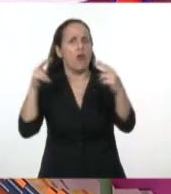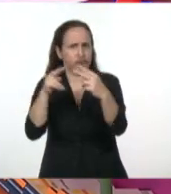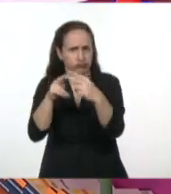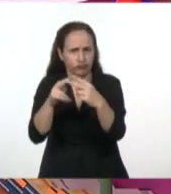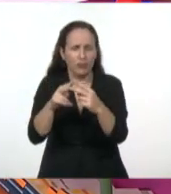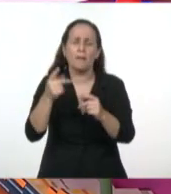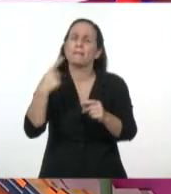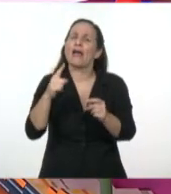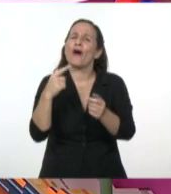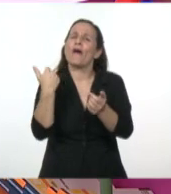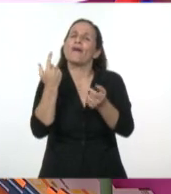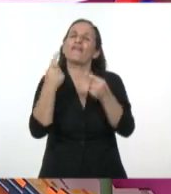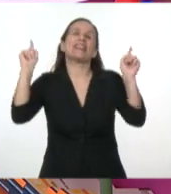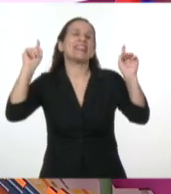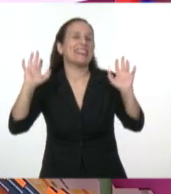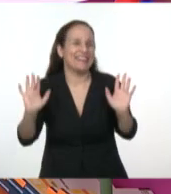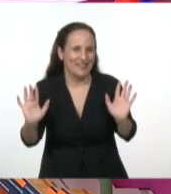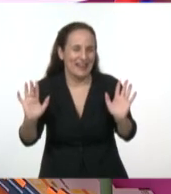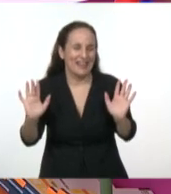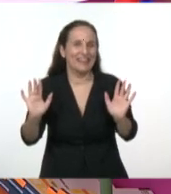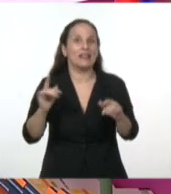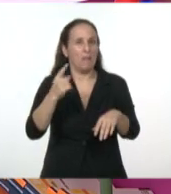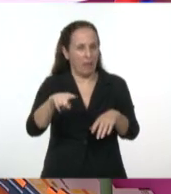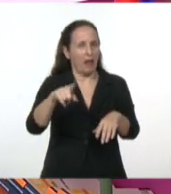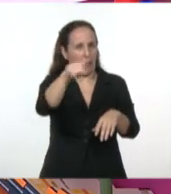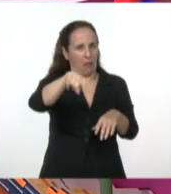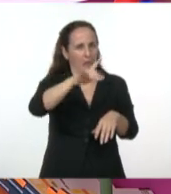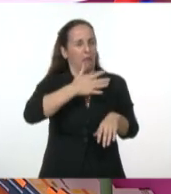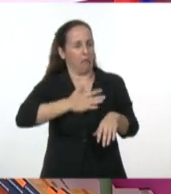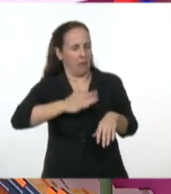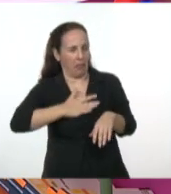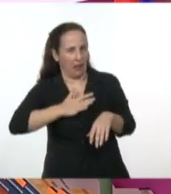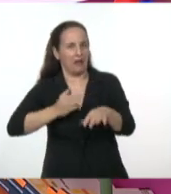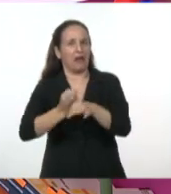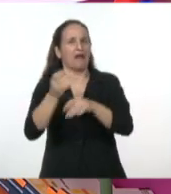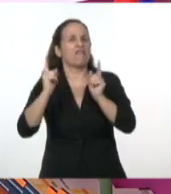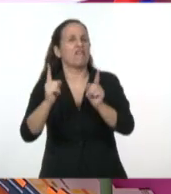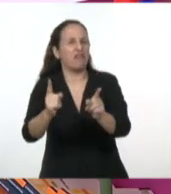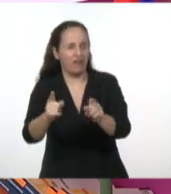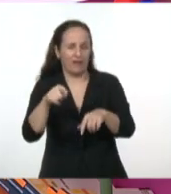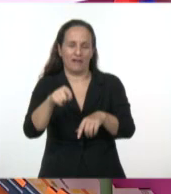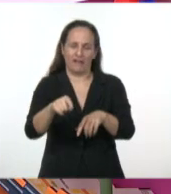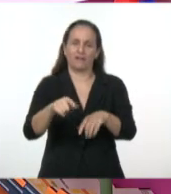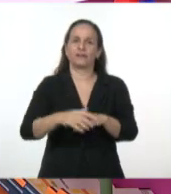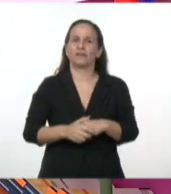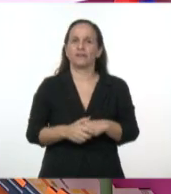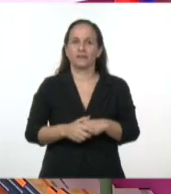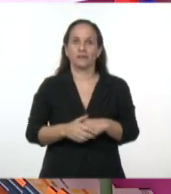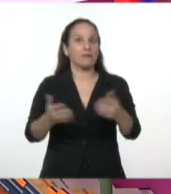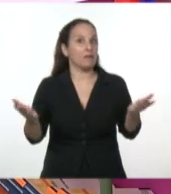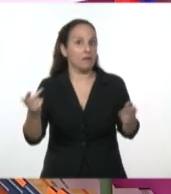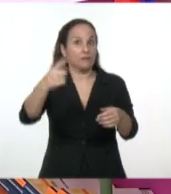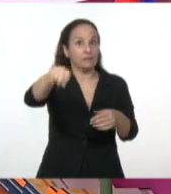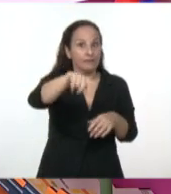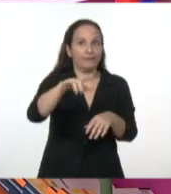una propuesta un poco diferente, pero quédate tranquilo, tranquila, que Seguimos Educando va a seguir acá para vos. Y te tenés que cuidar,